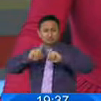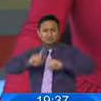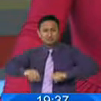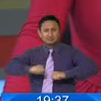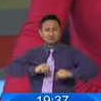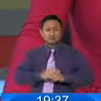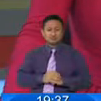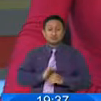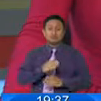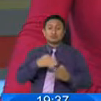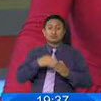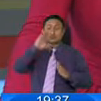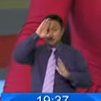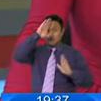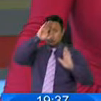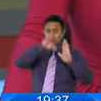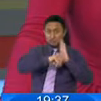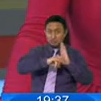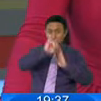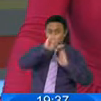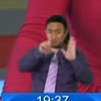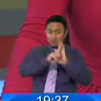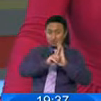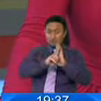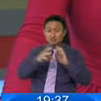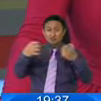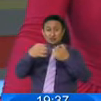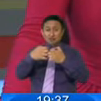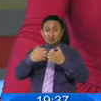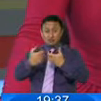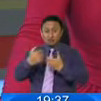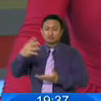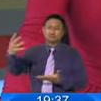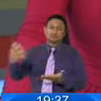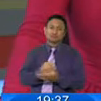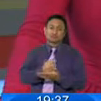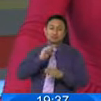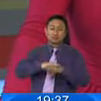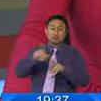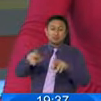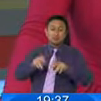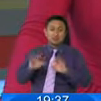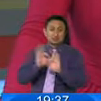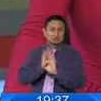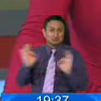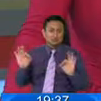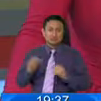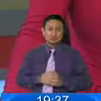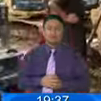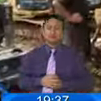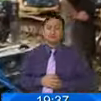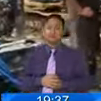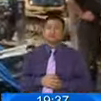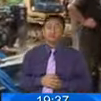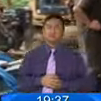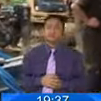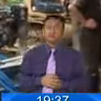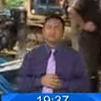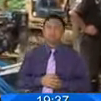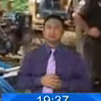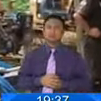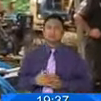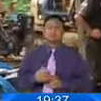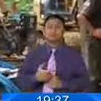en contra de la minería ilegal y clausuraron maquinaria pesada por no contar con los permisos correspondientes. La